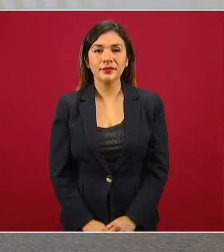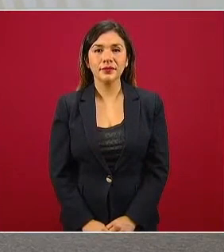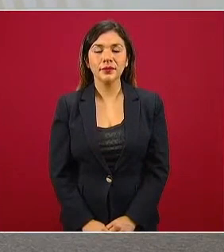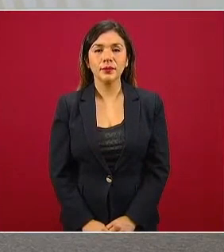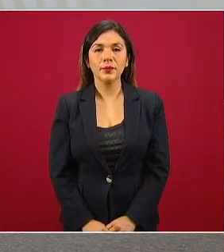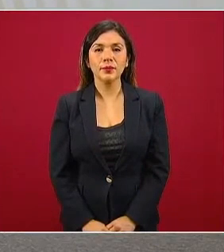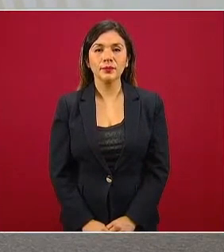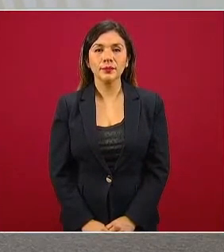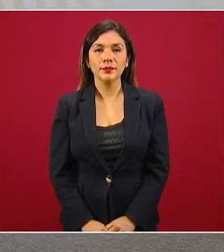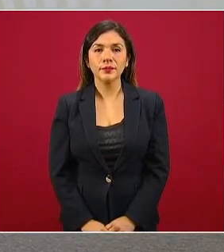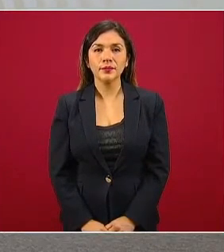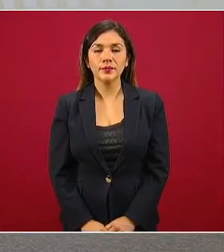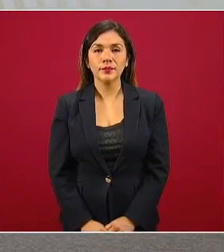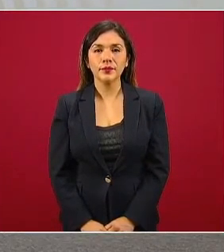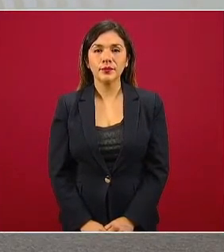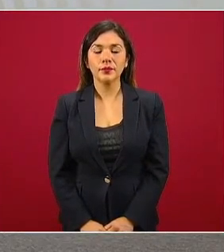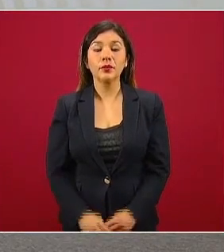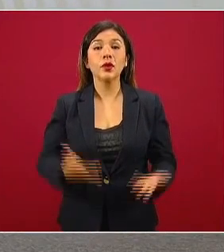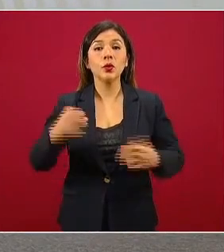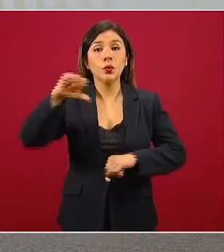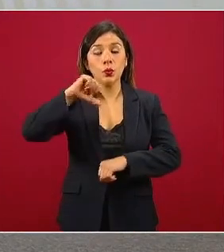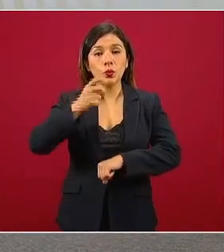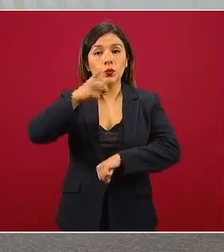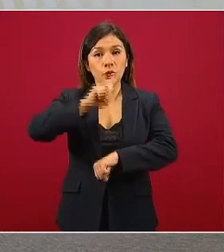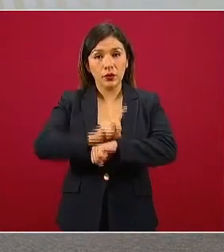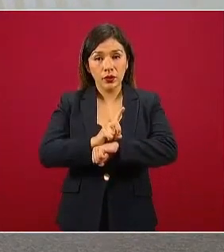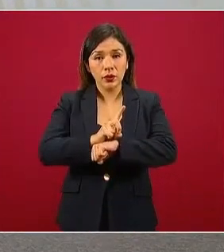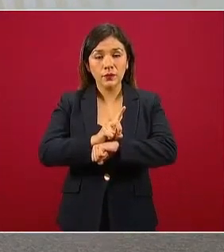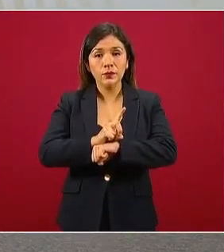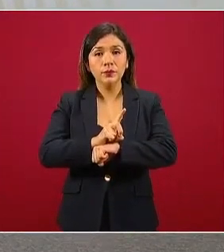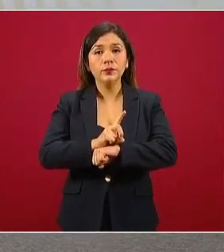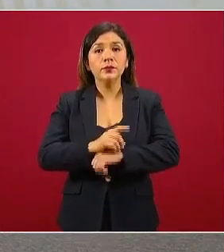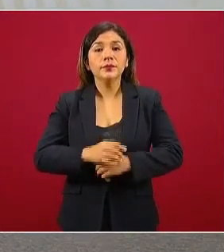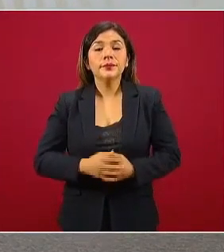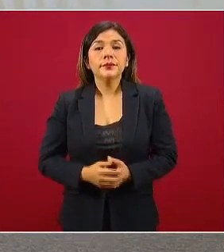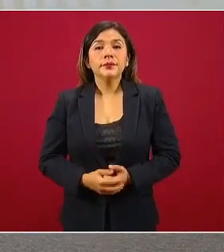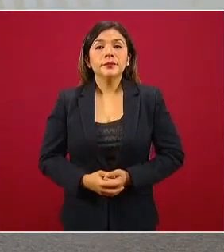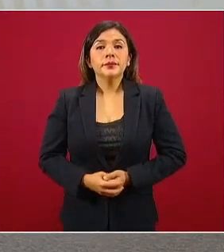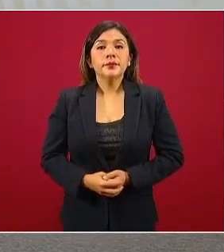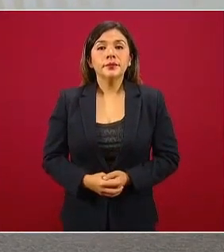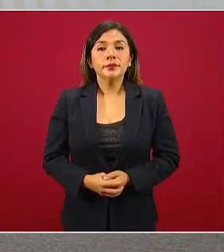Bueno, el día de hoy vamos a